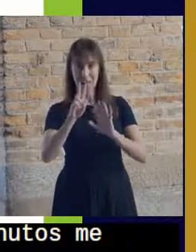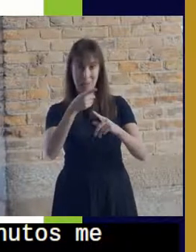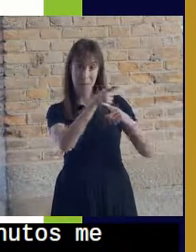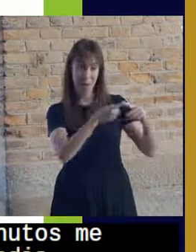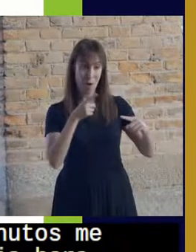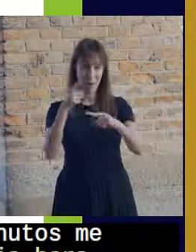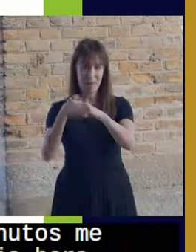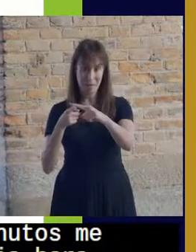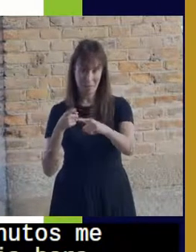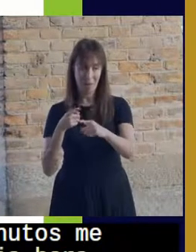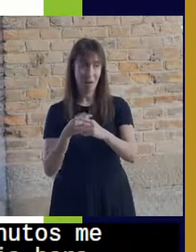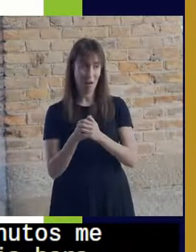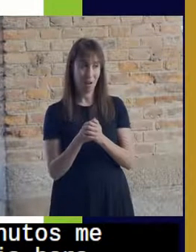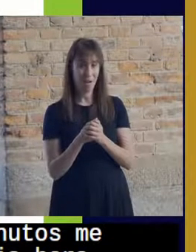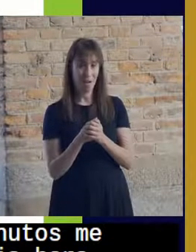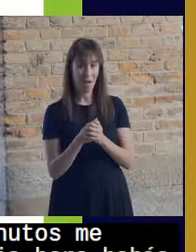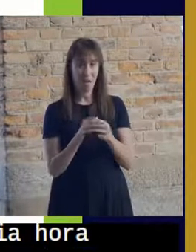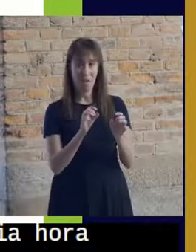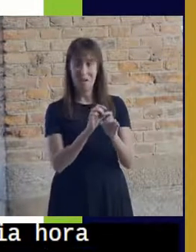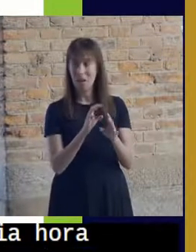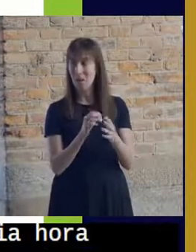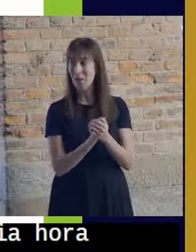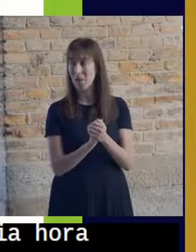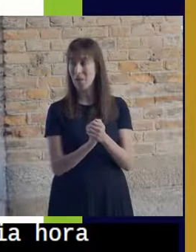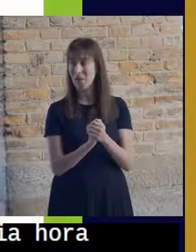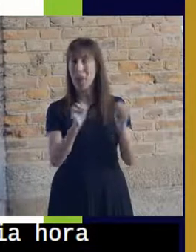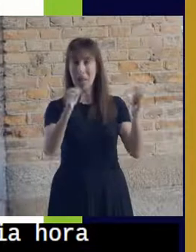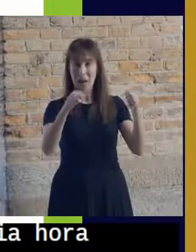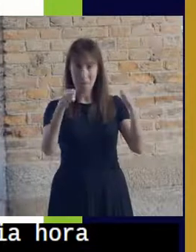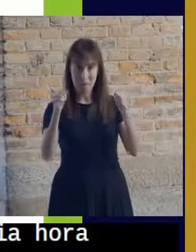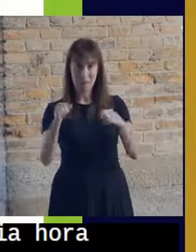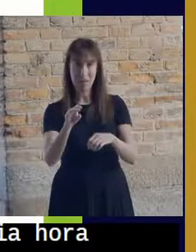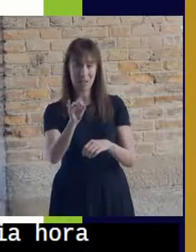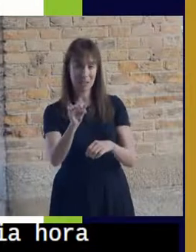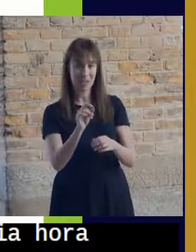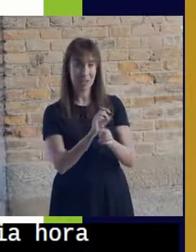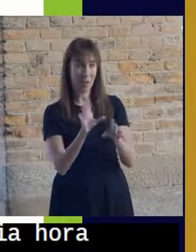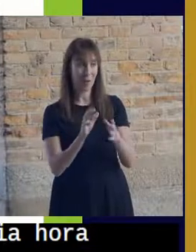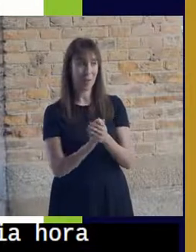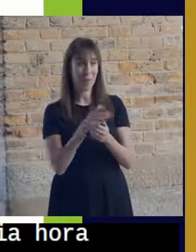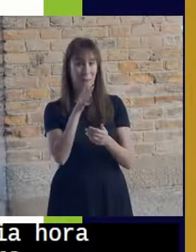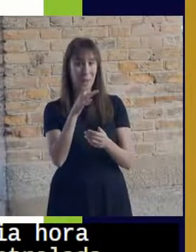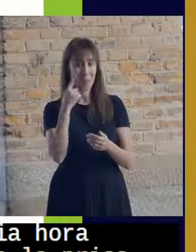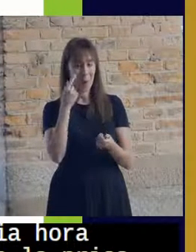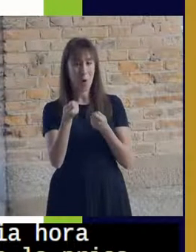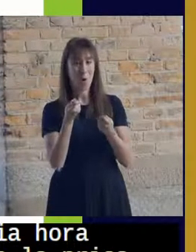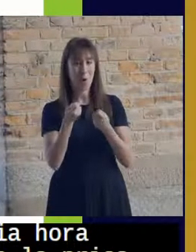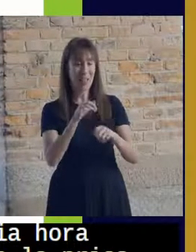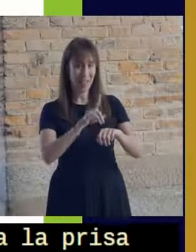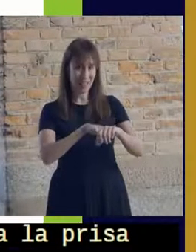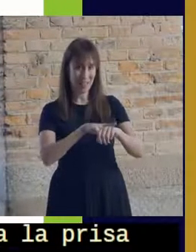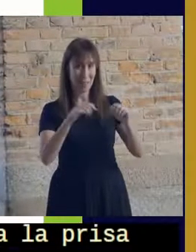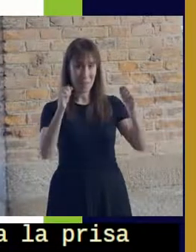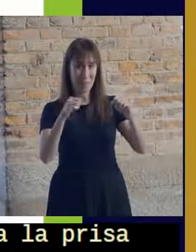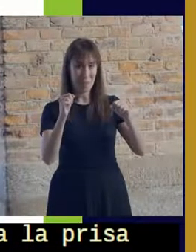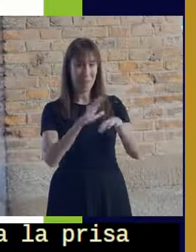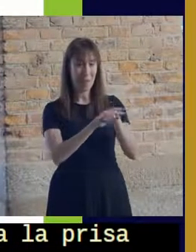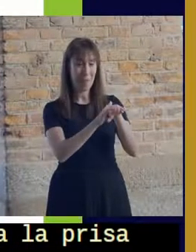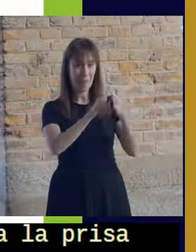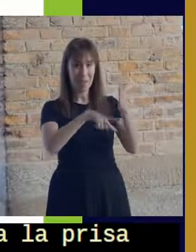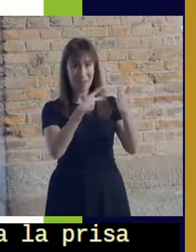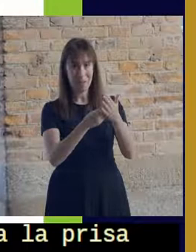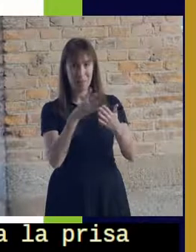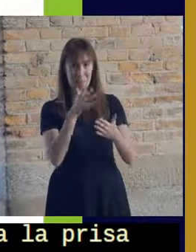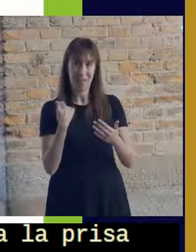hora y media hora habíamos quedado vale vale Sí sí digo estí digo ya me entrado la prisa perdón a las intérpretes porque